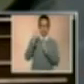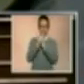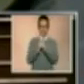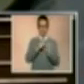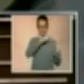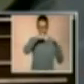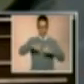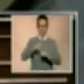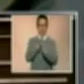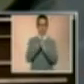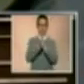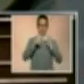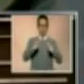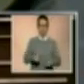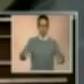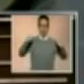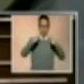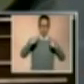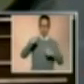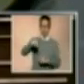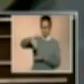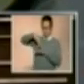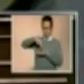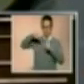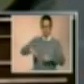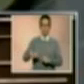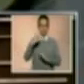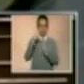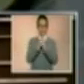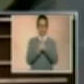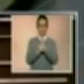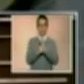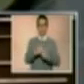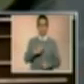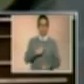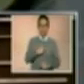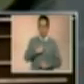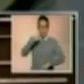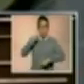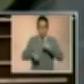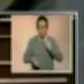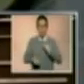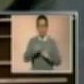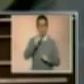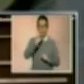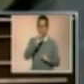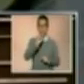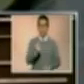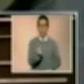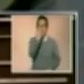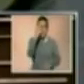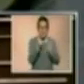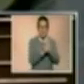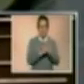tema? ¿La recibirá? No, ya no la recibió, porque el presidente Santos no